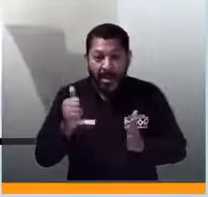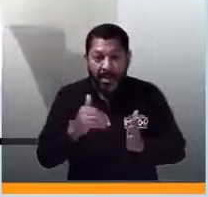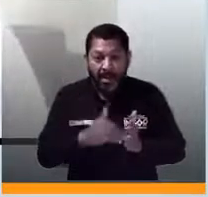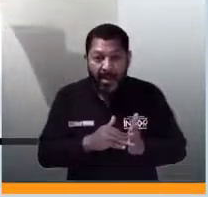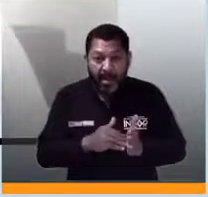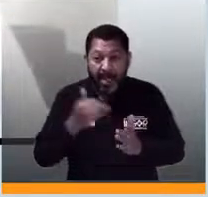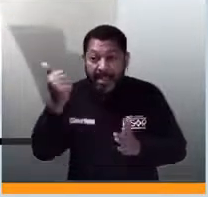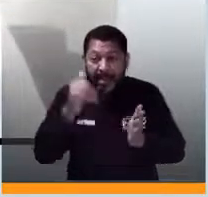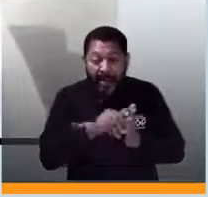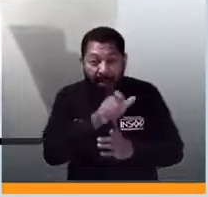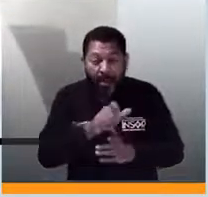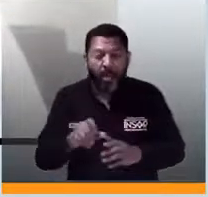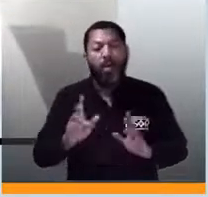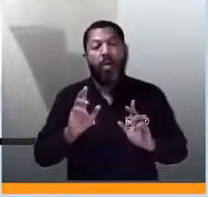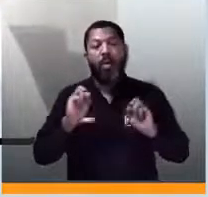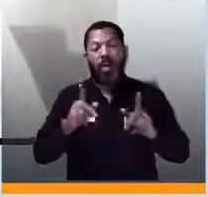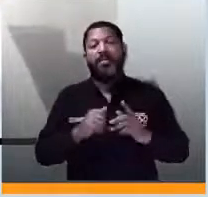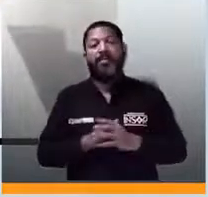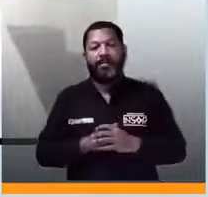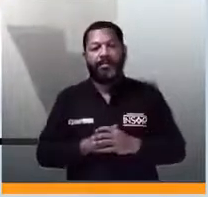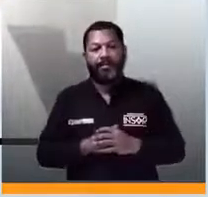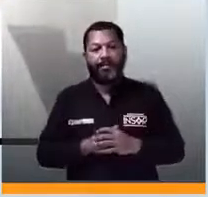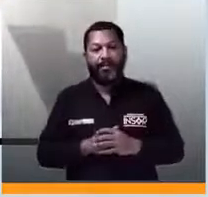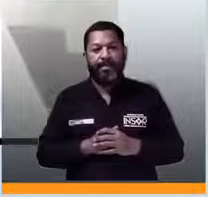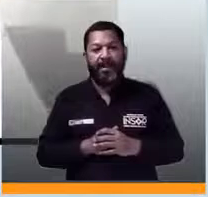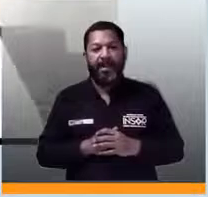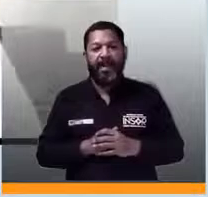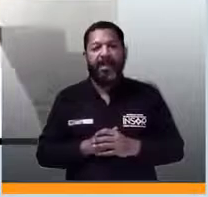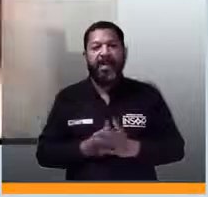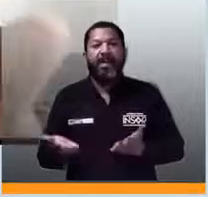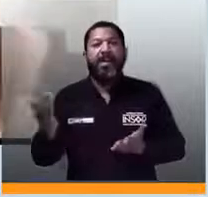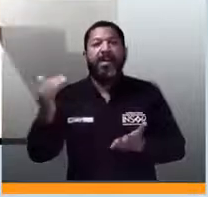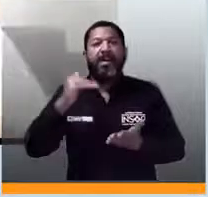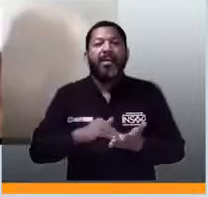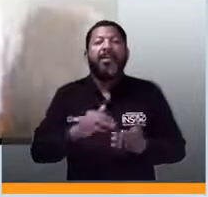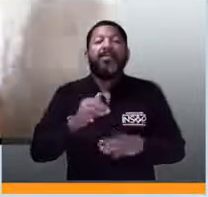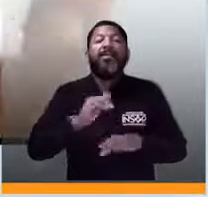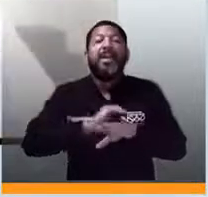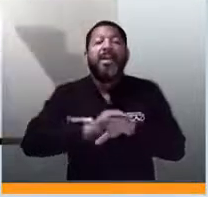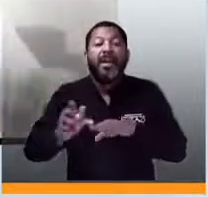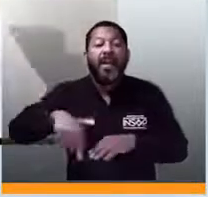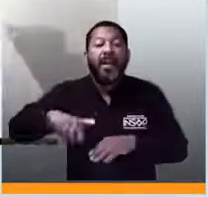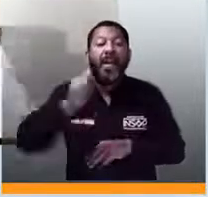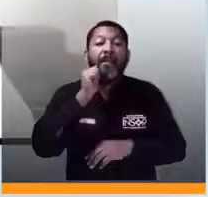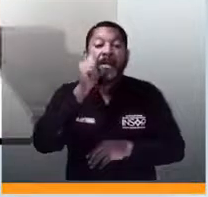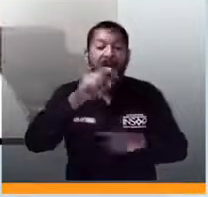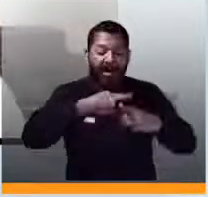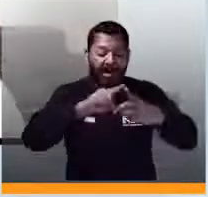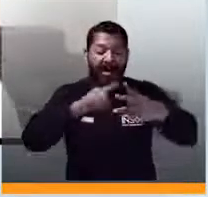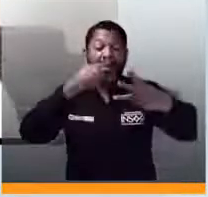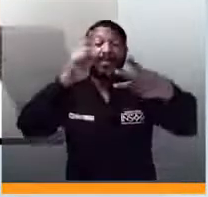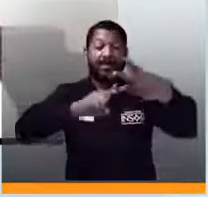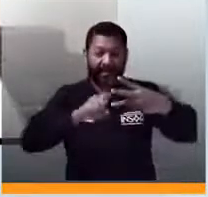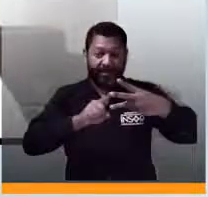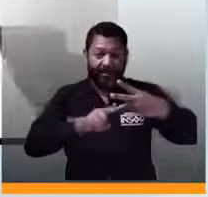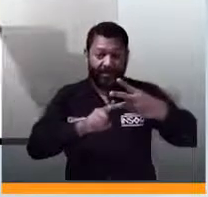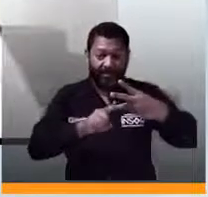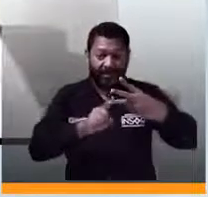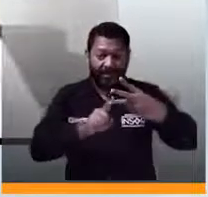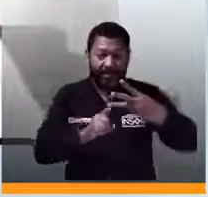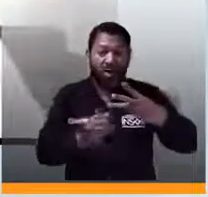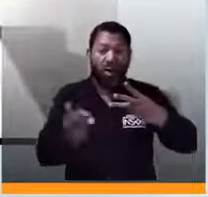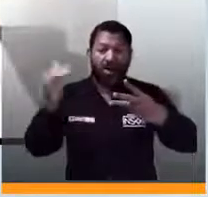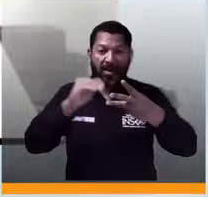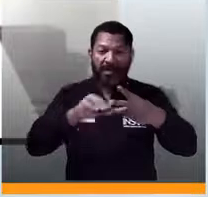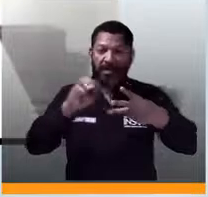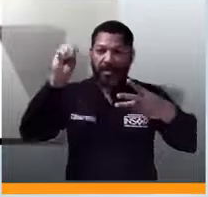Bueno. Y quería no irme sin invitarlos a que mañana es la tercera jornada de esta cuarta inmersión,